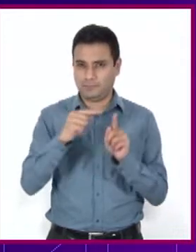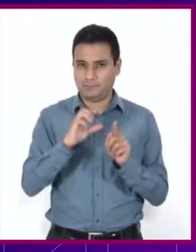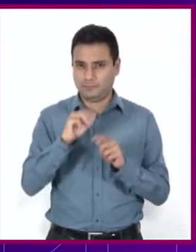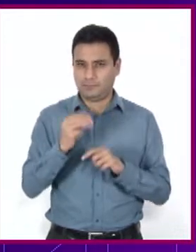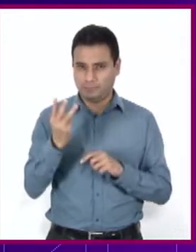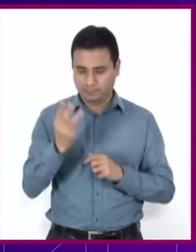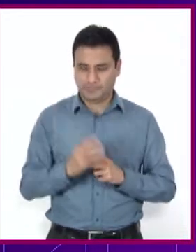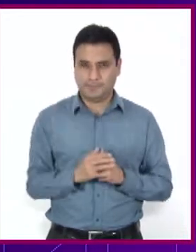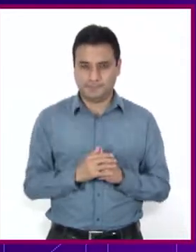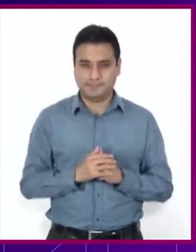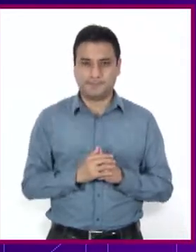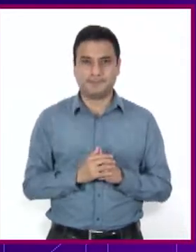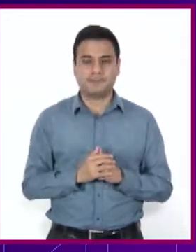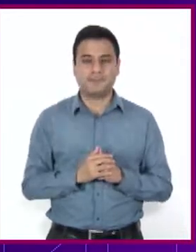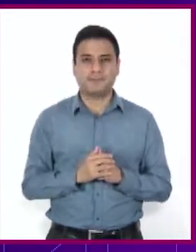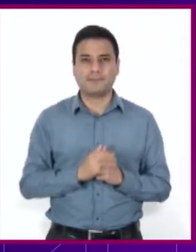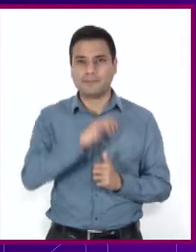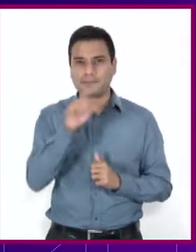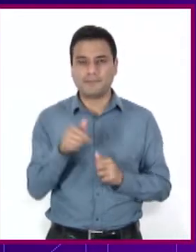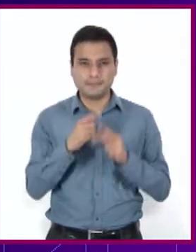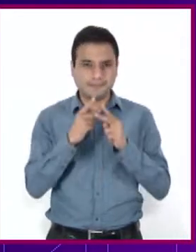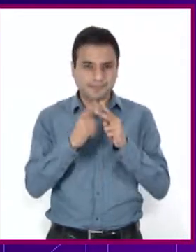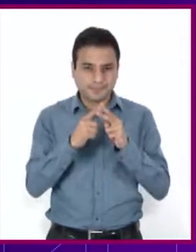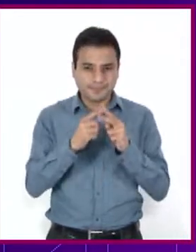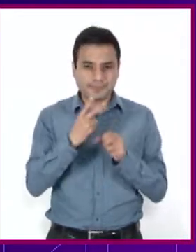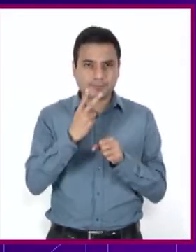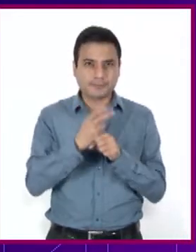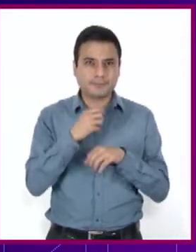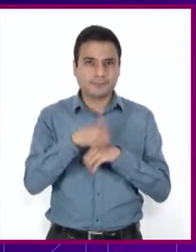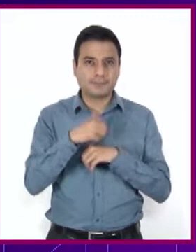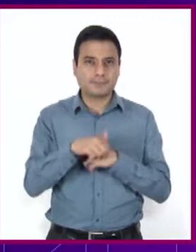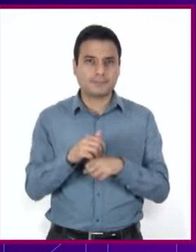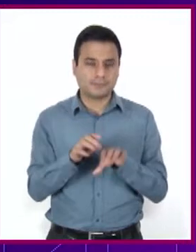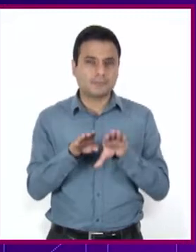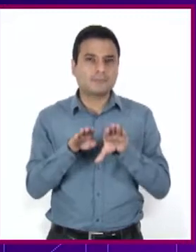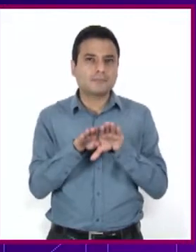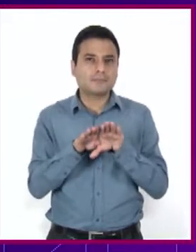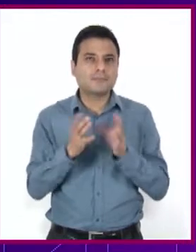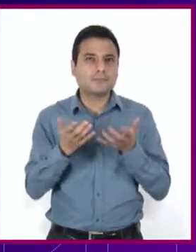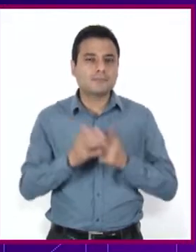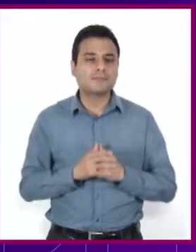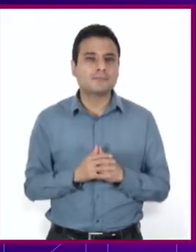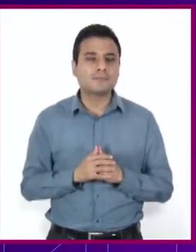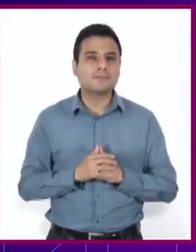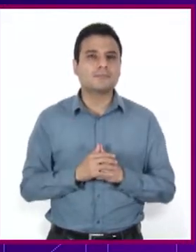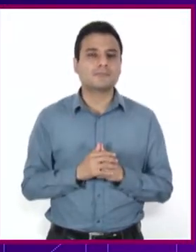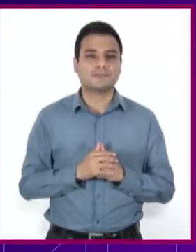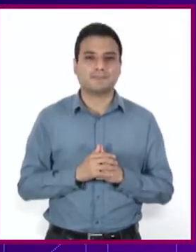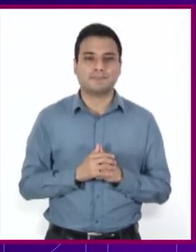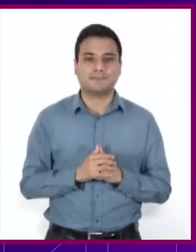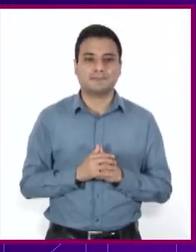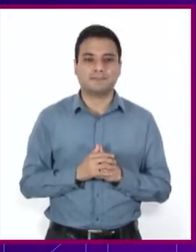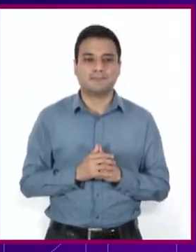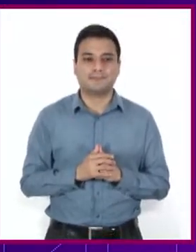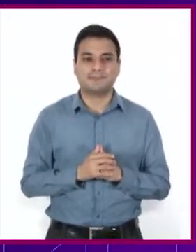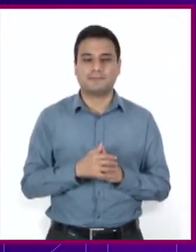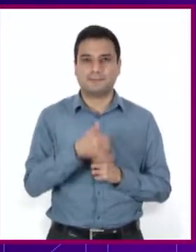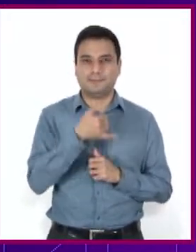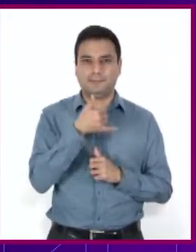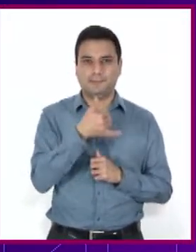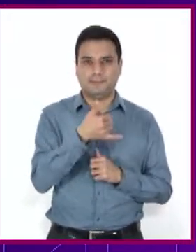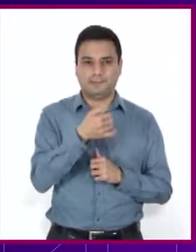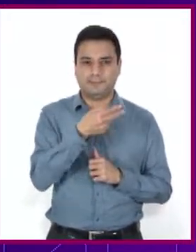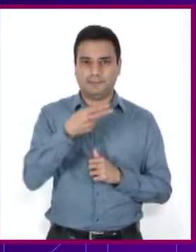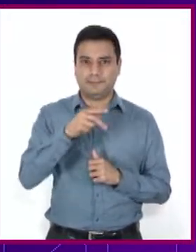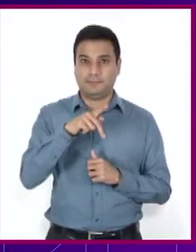cúbico. La expresión para calcular la segunda magnitud en una proporcionalidad directa, Y, es igual a la constante de proporcionalidad